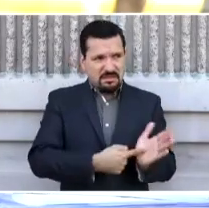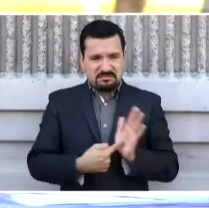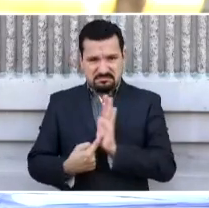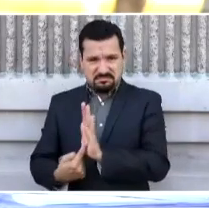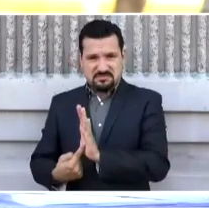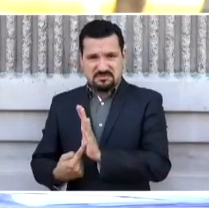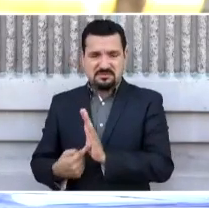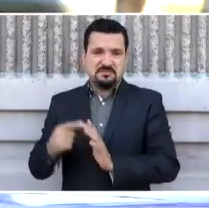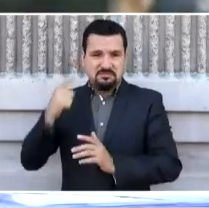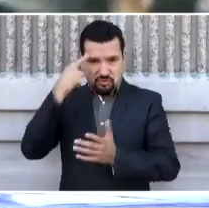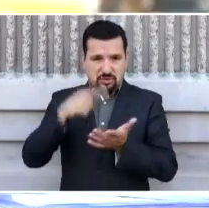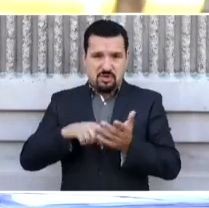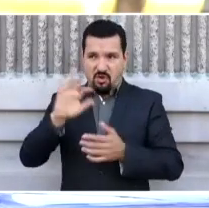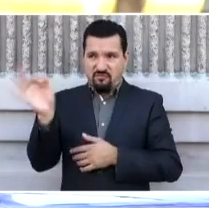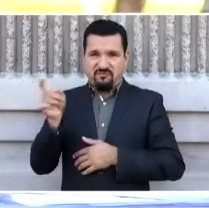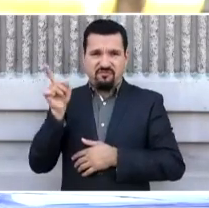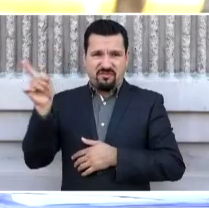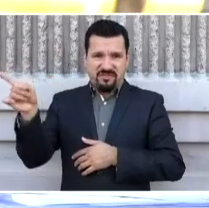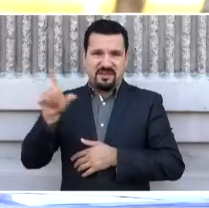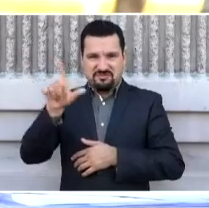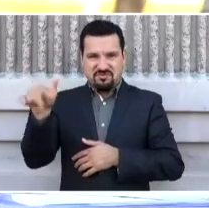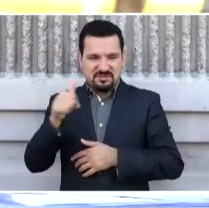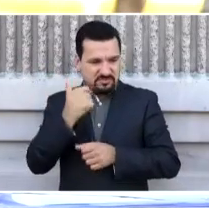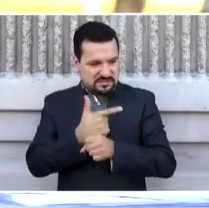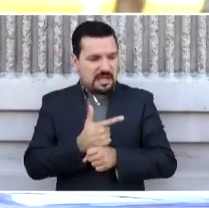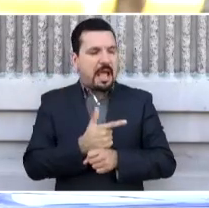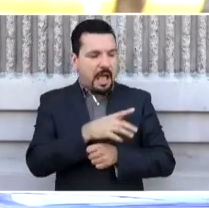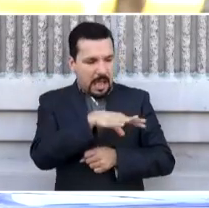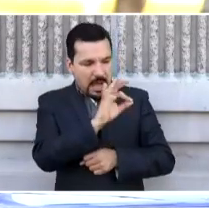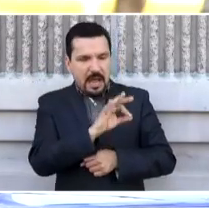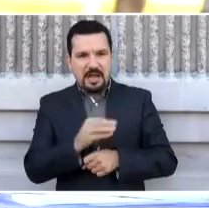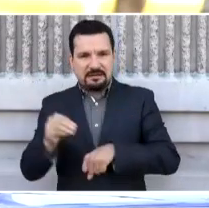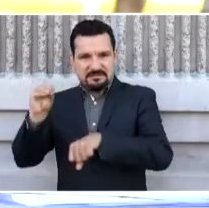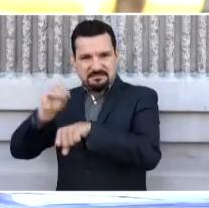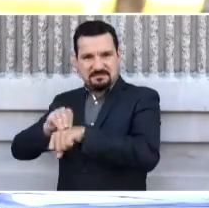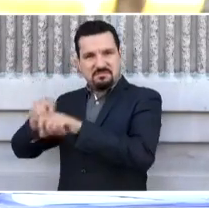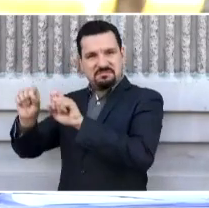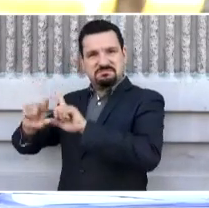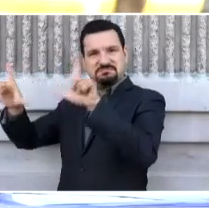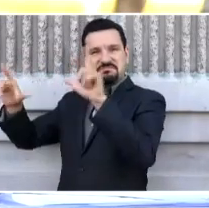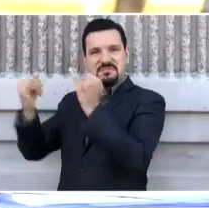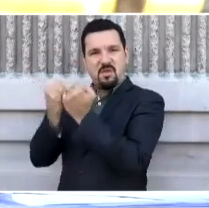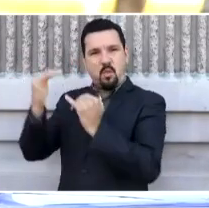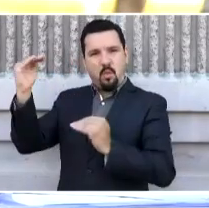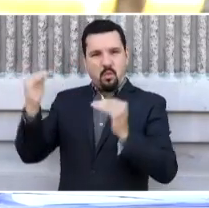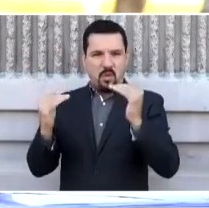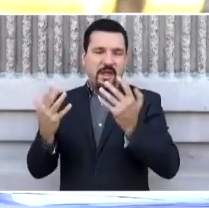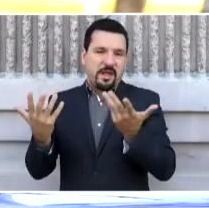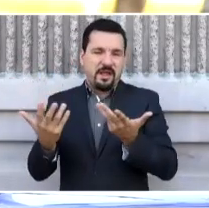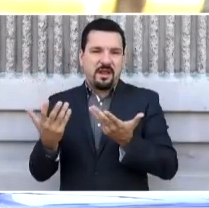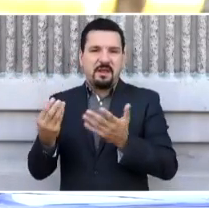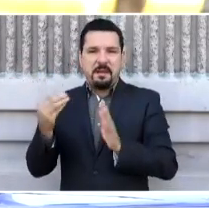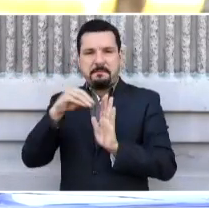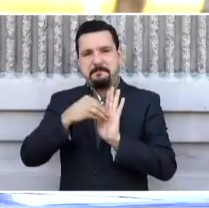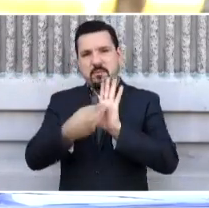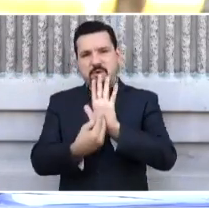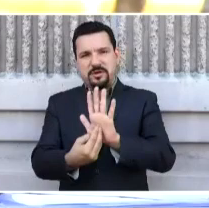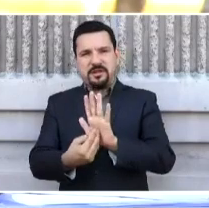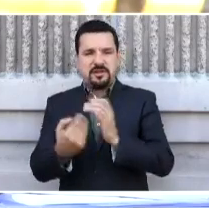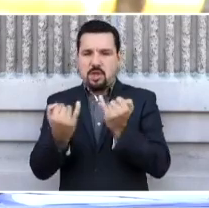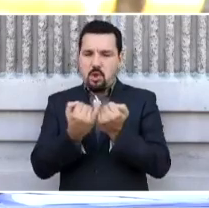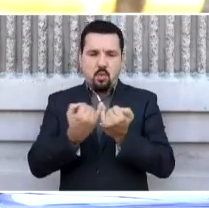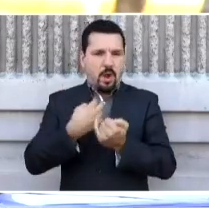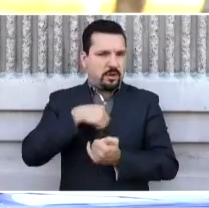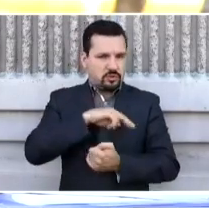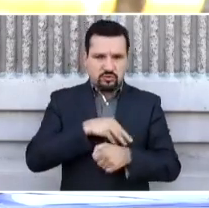Asumo que la Federación tomará estos detalles y que en algún momento va a publicar los datos como